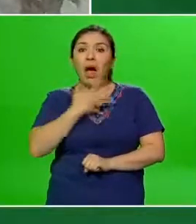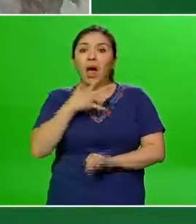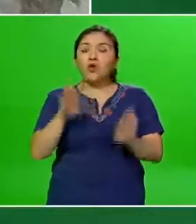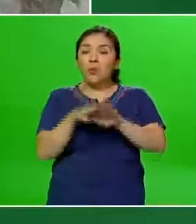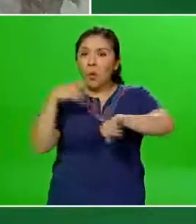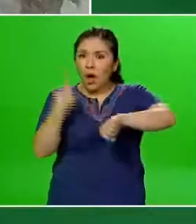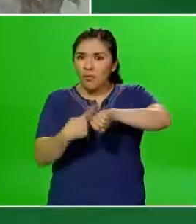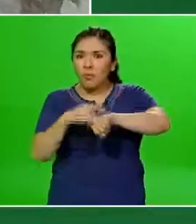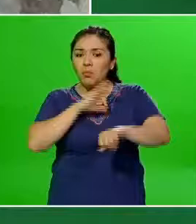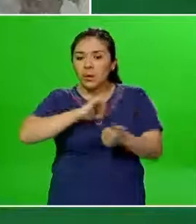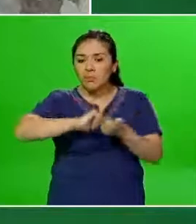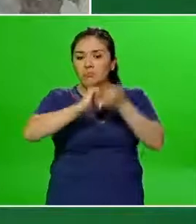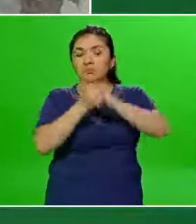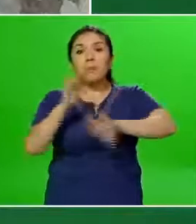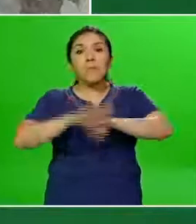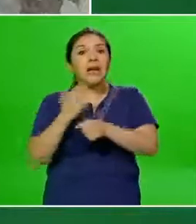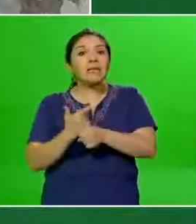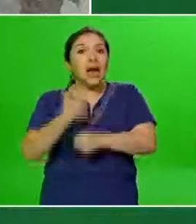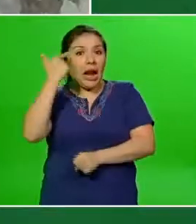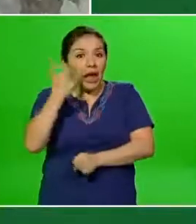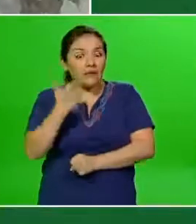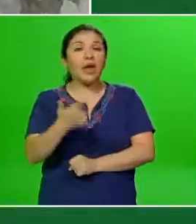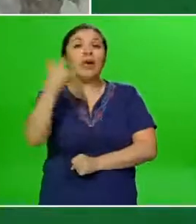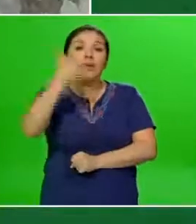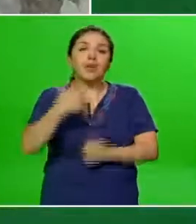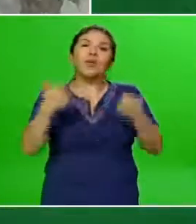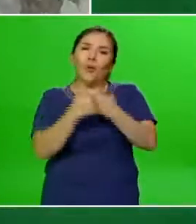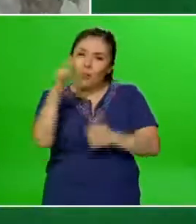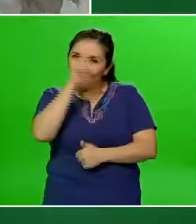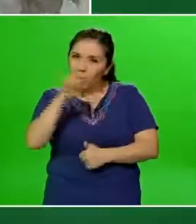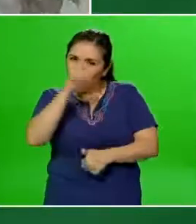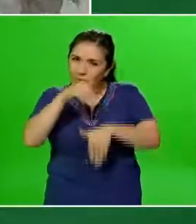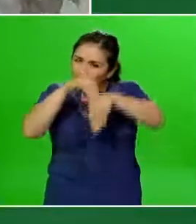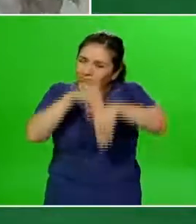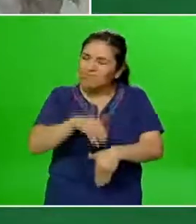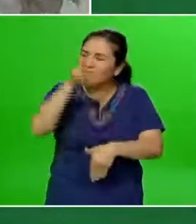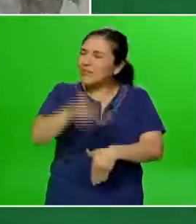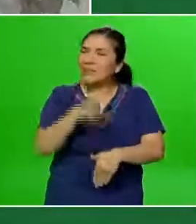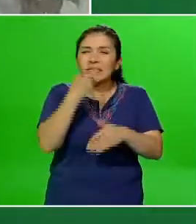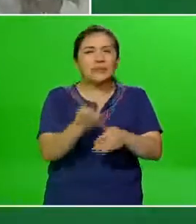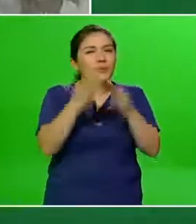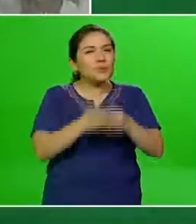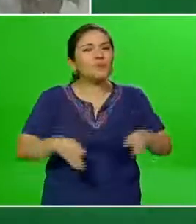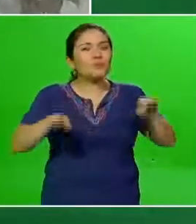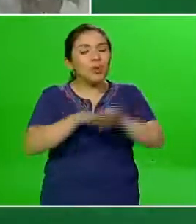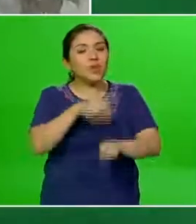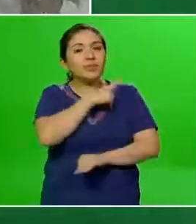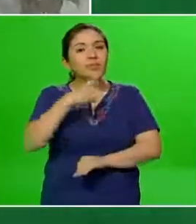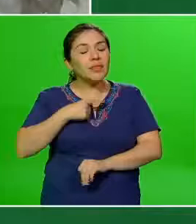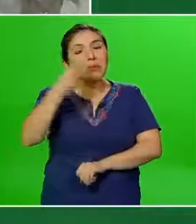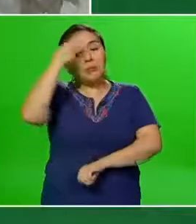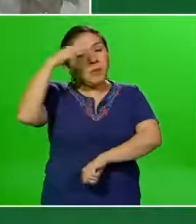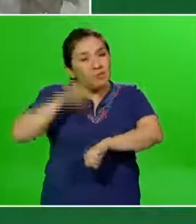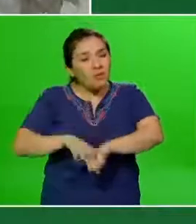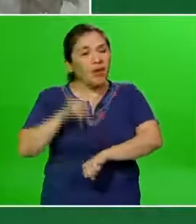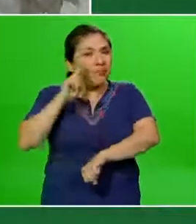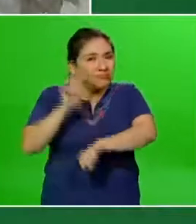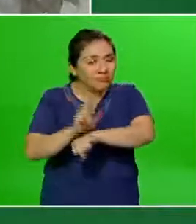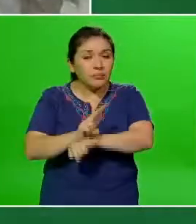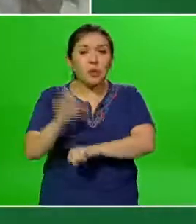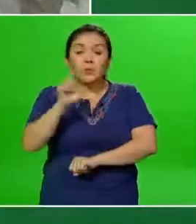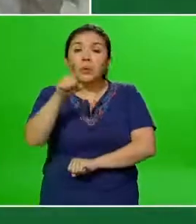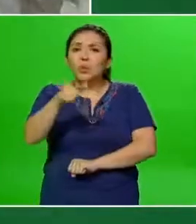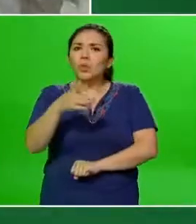del padecimiento, y el apego a las recomendaciones. Esto es muy importante que nosotros lo tengamos en cuenta, que si